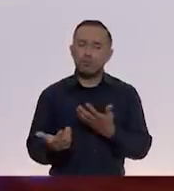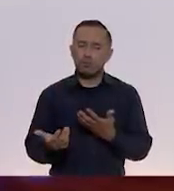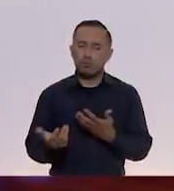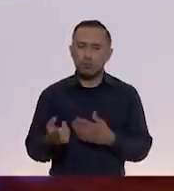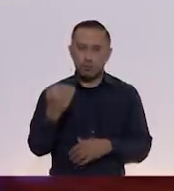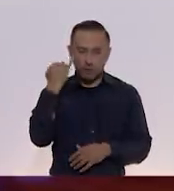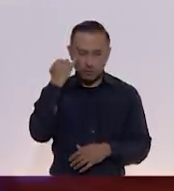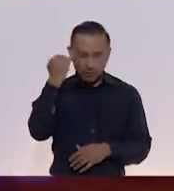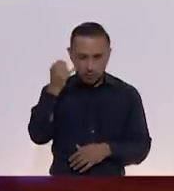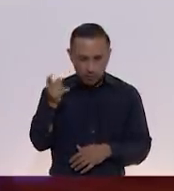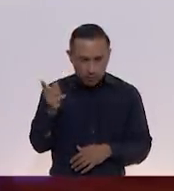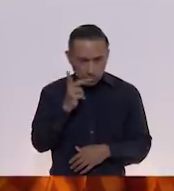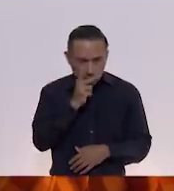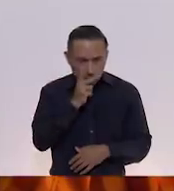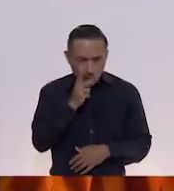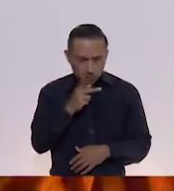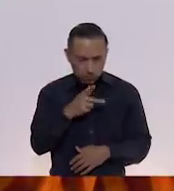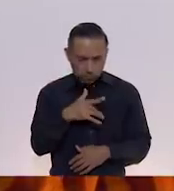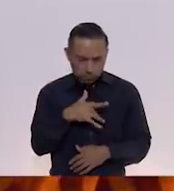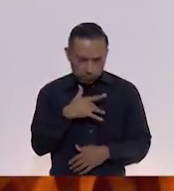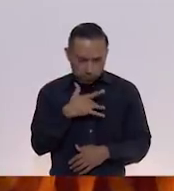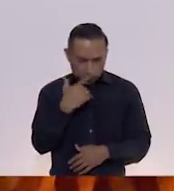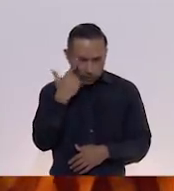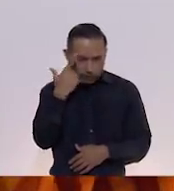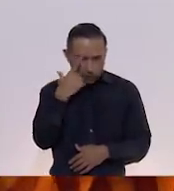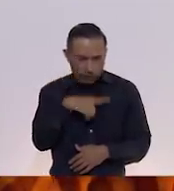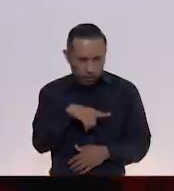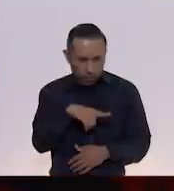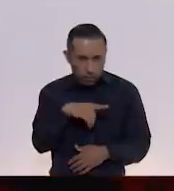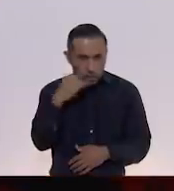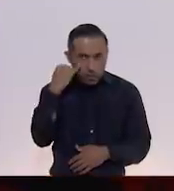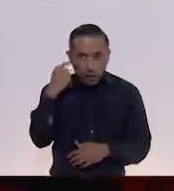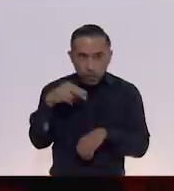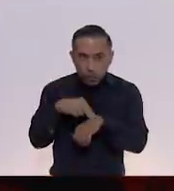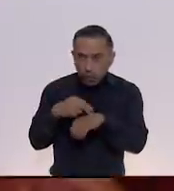debe de sentir nada bonito que de pronto te digan que tienes un tumor.